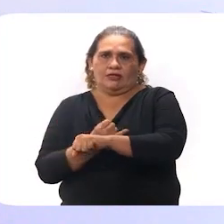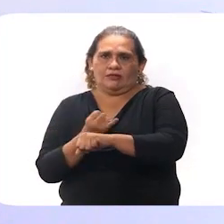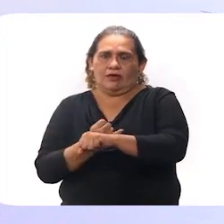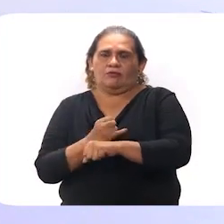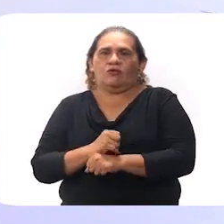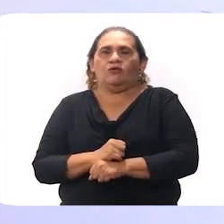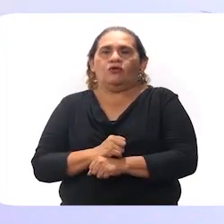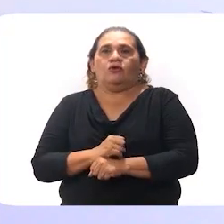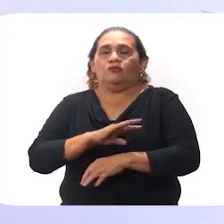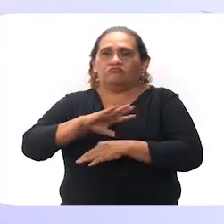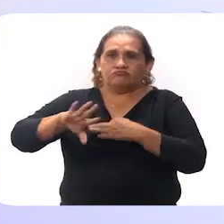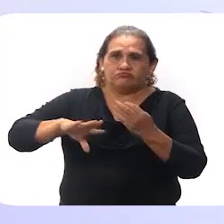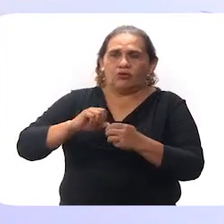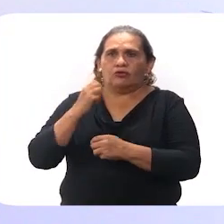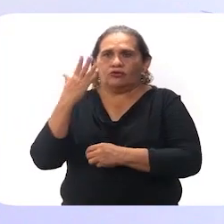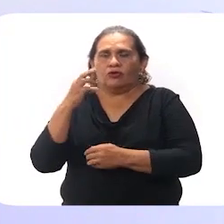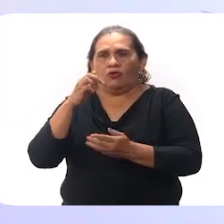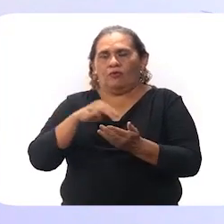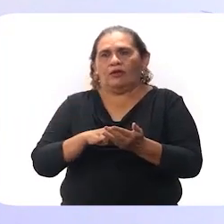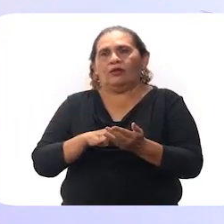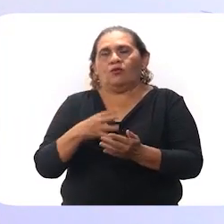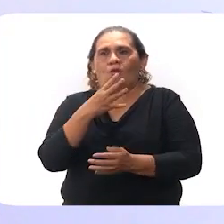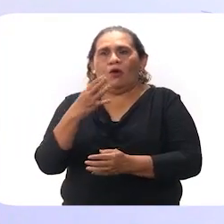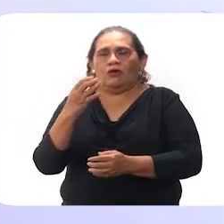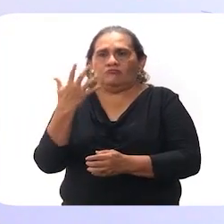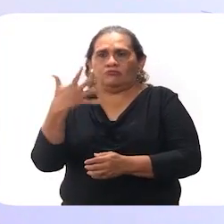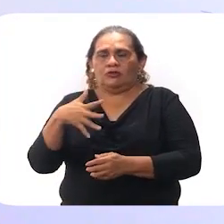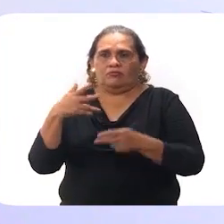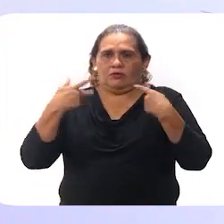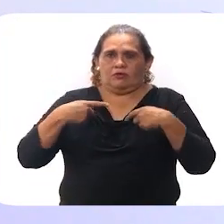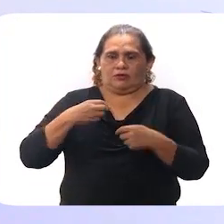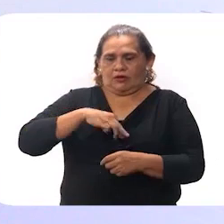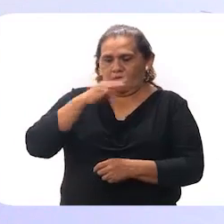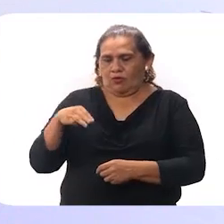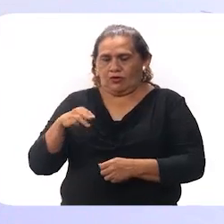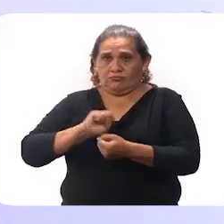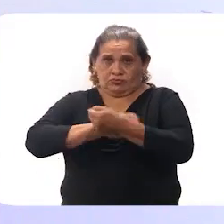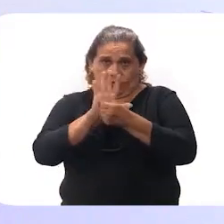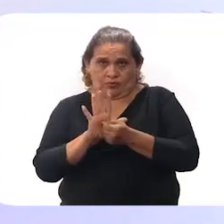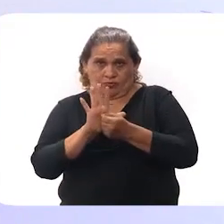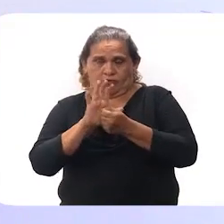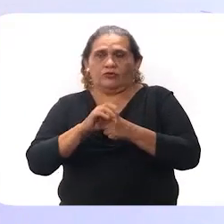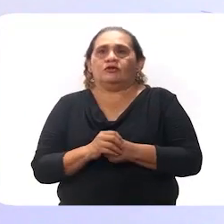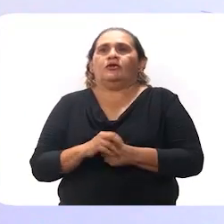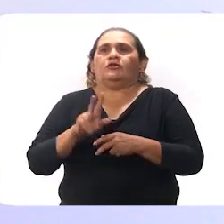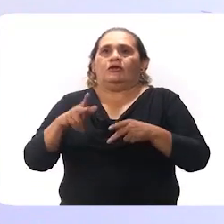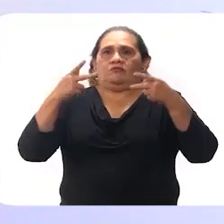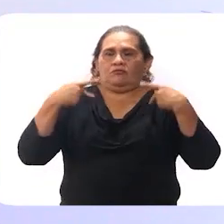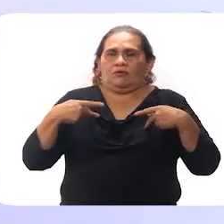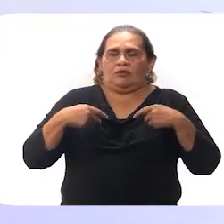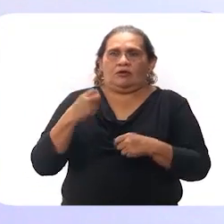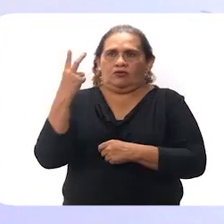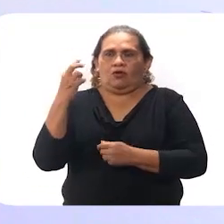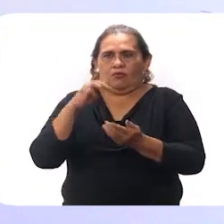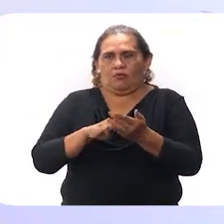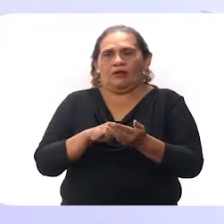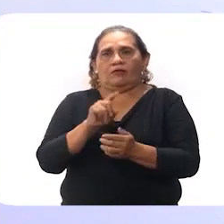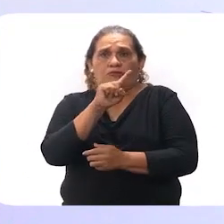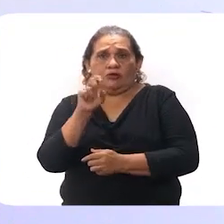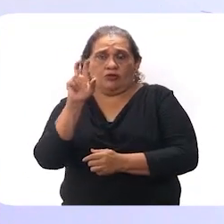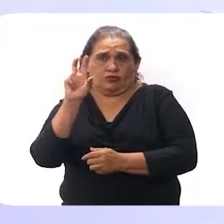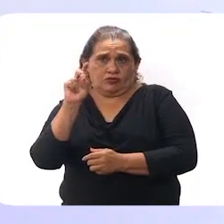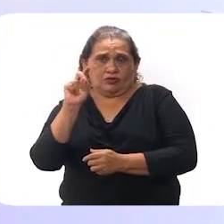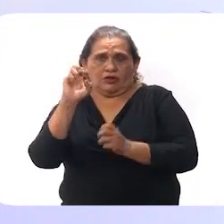total son 5.410 las personas fallecidas a causa del coronavirus. De los casos activos, 2.130